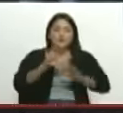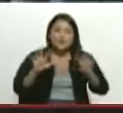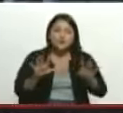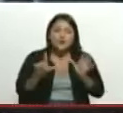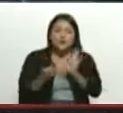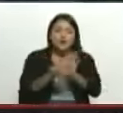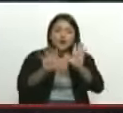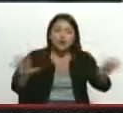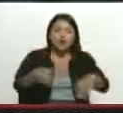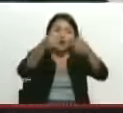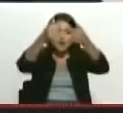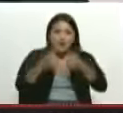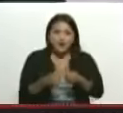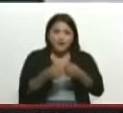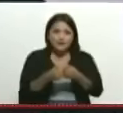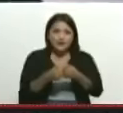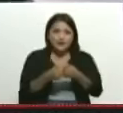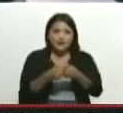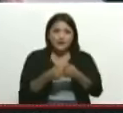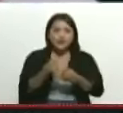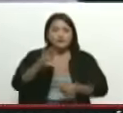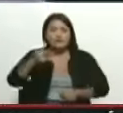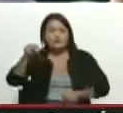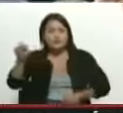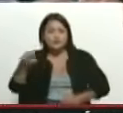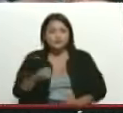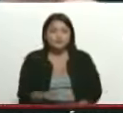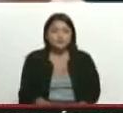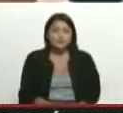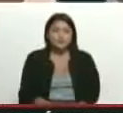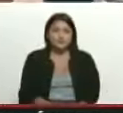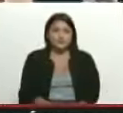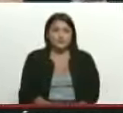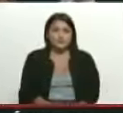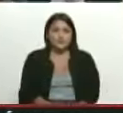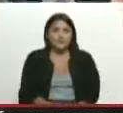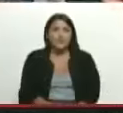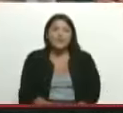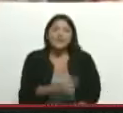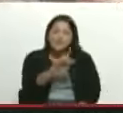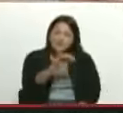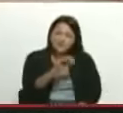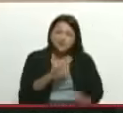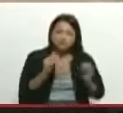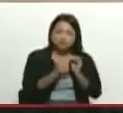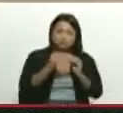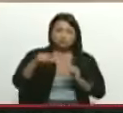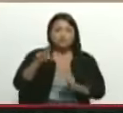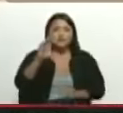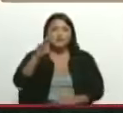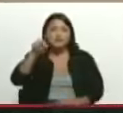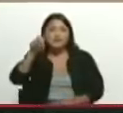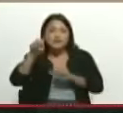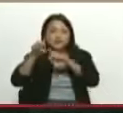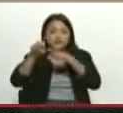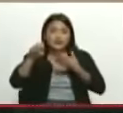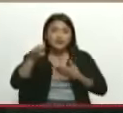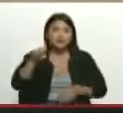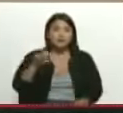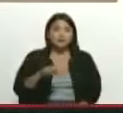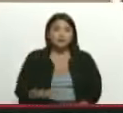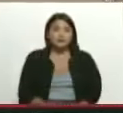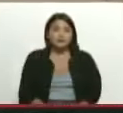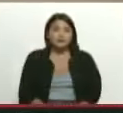Orgánica del Poder Electoral, considerando que el Consejo Nacional Electoral,